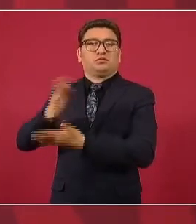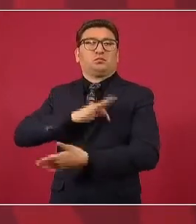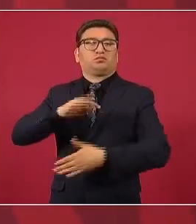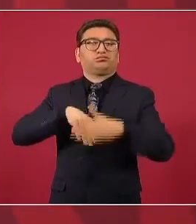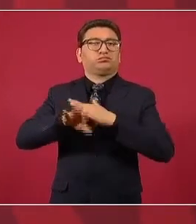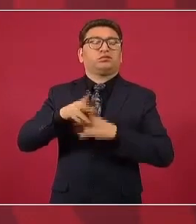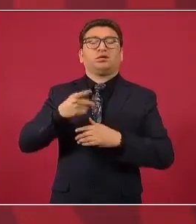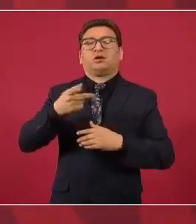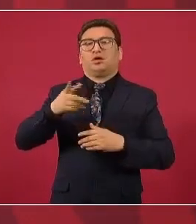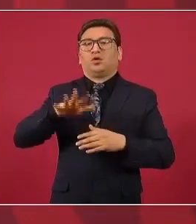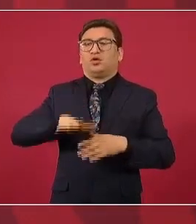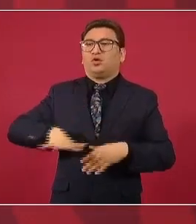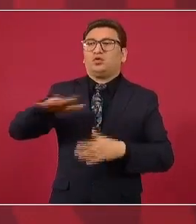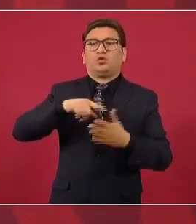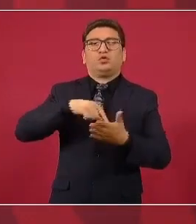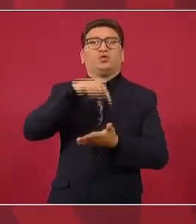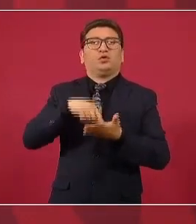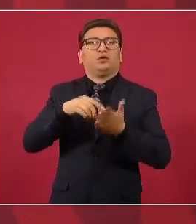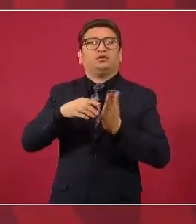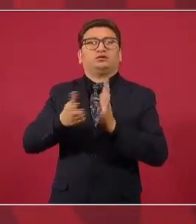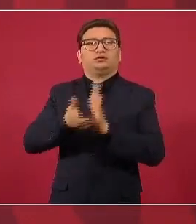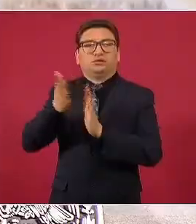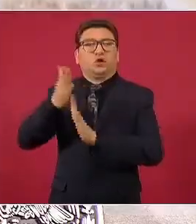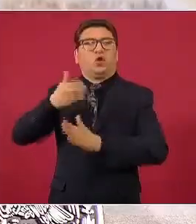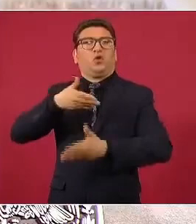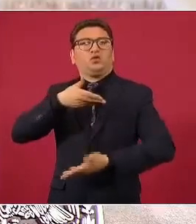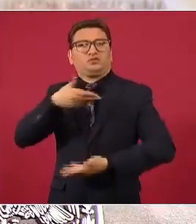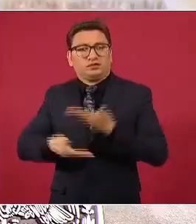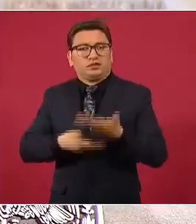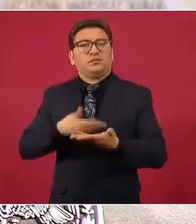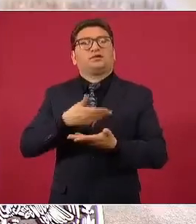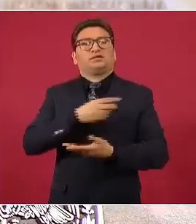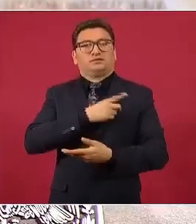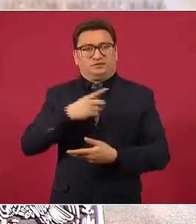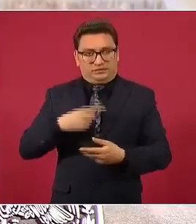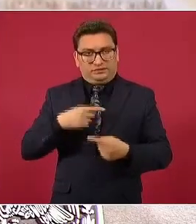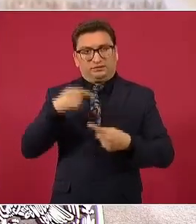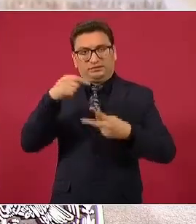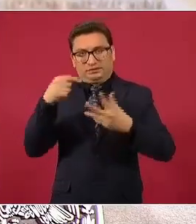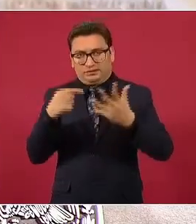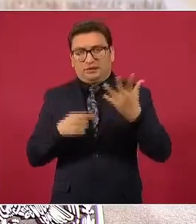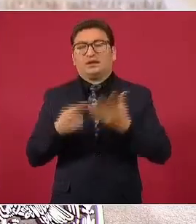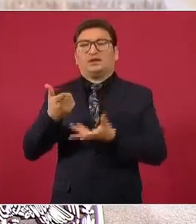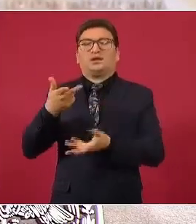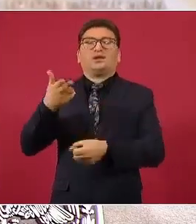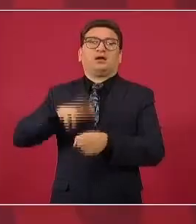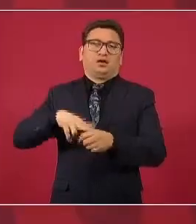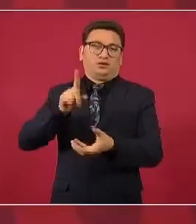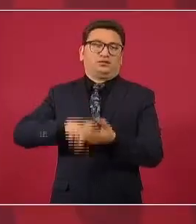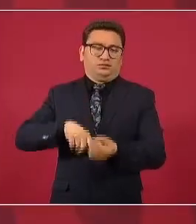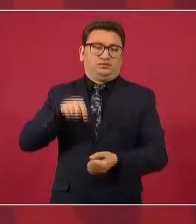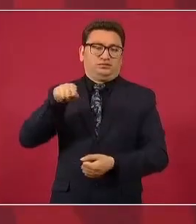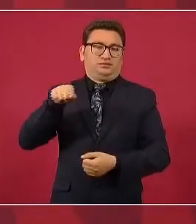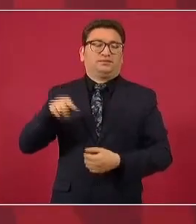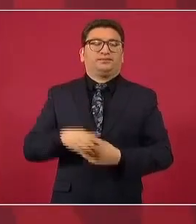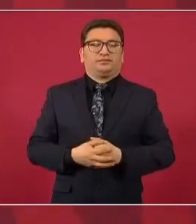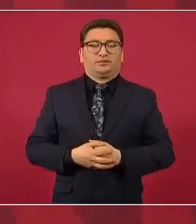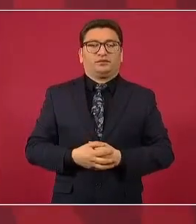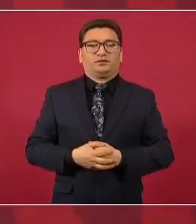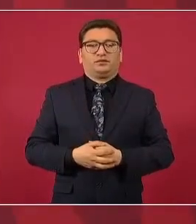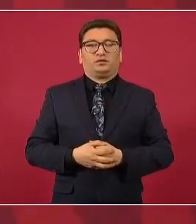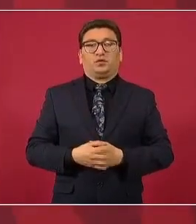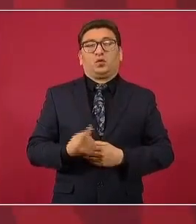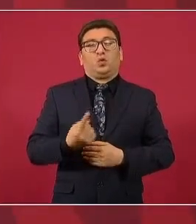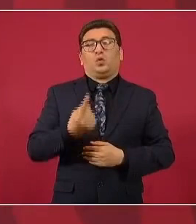o la infraestructura, los servicios que siempre debe de contar un hospital. Una de las cosas que se